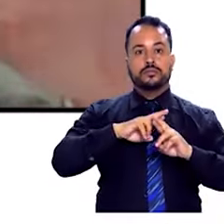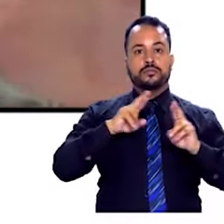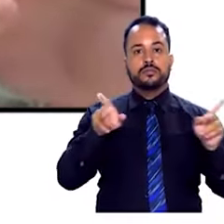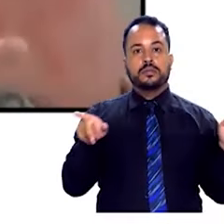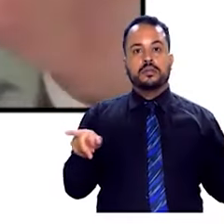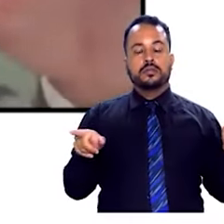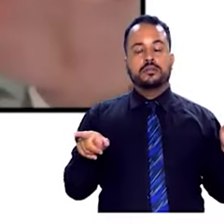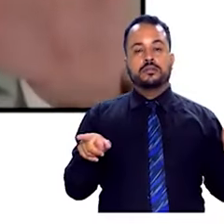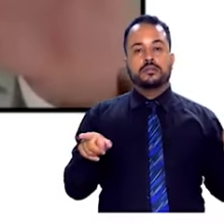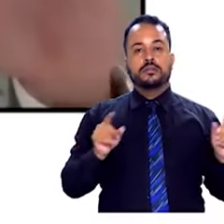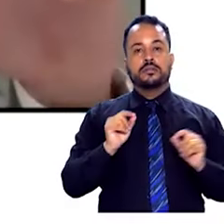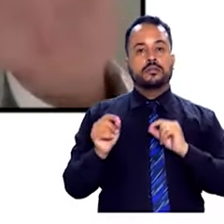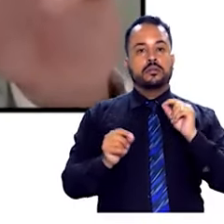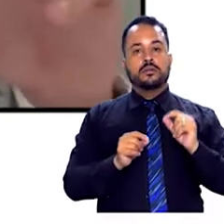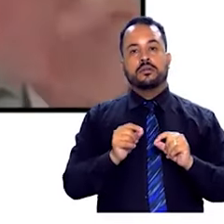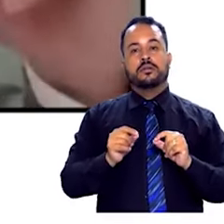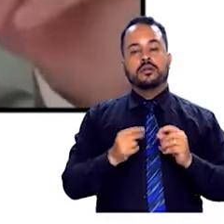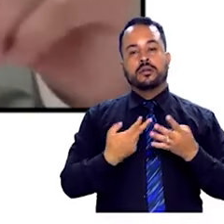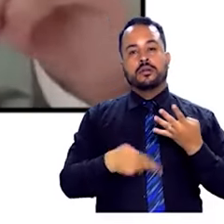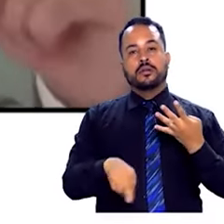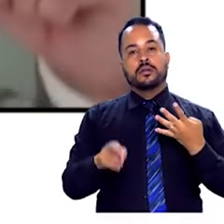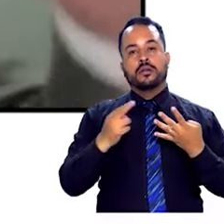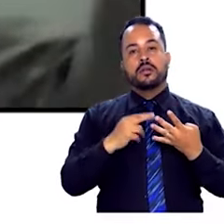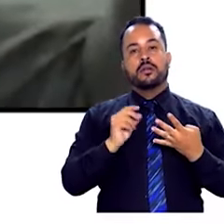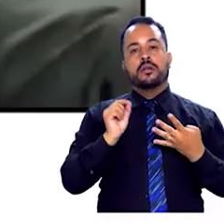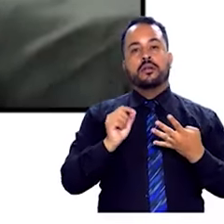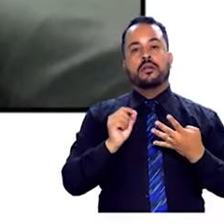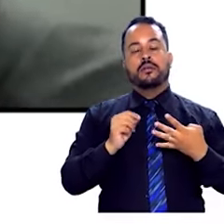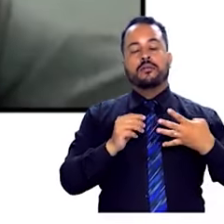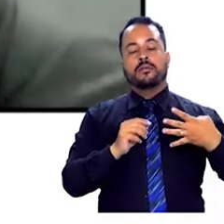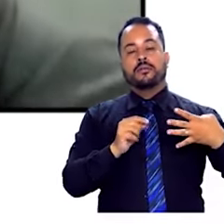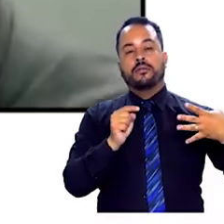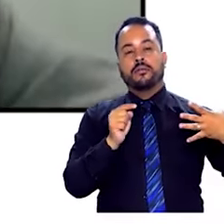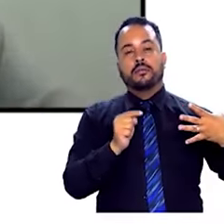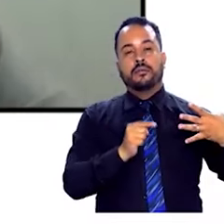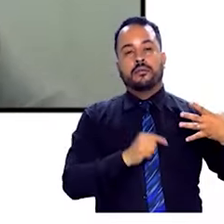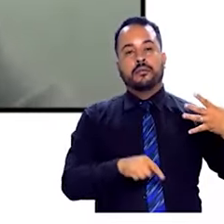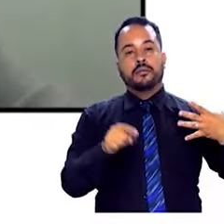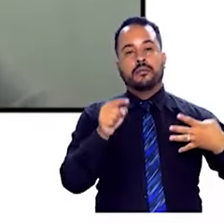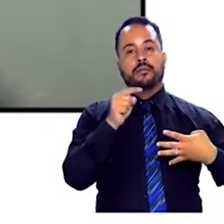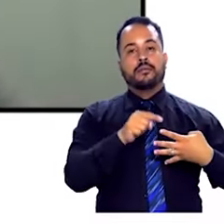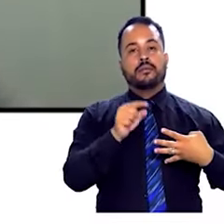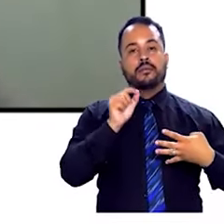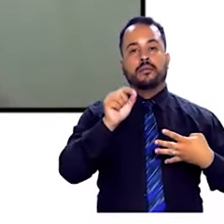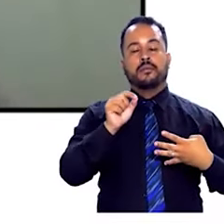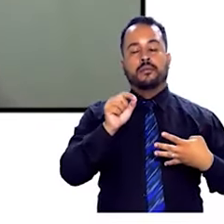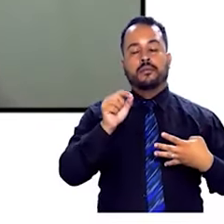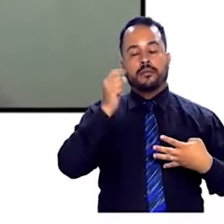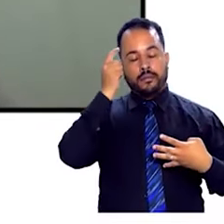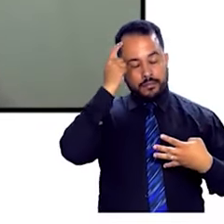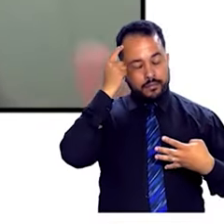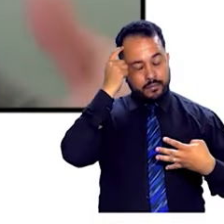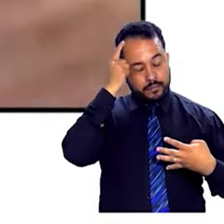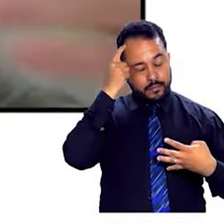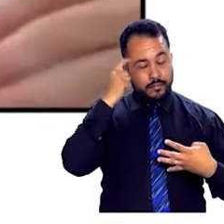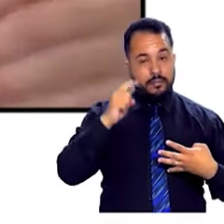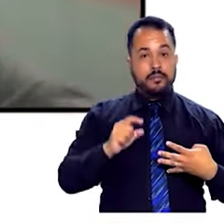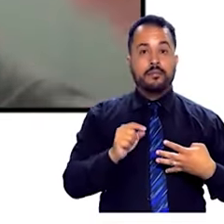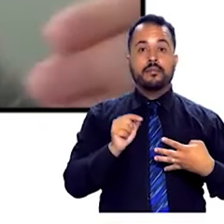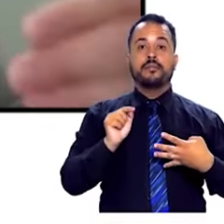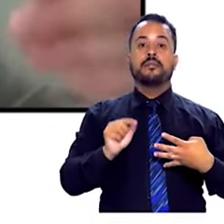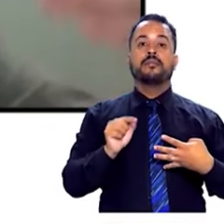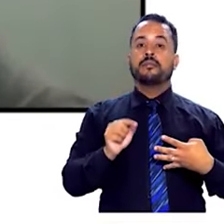mucho las causas en que una provincia que es demandada puede ser llevada directamente la corte Suprema cada vez Son menos